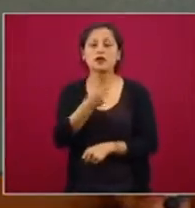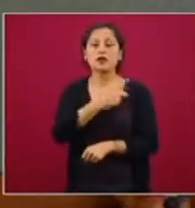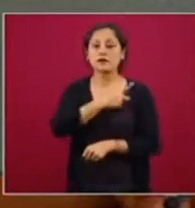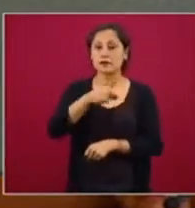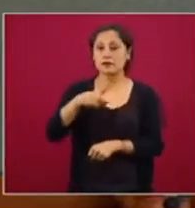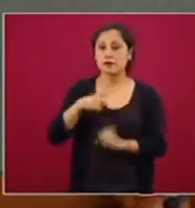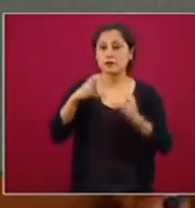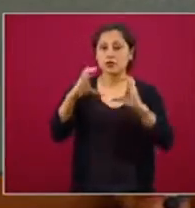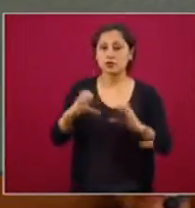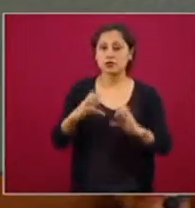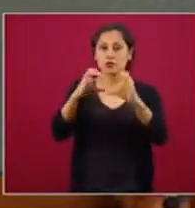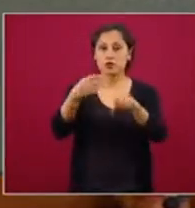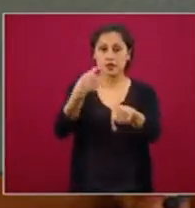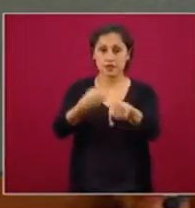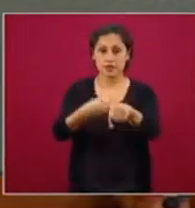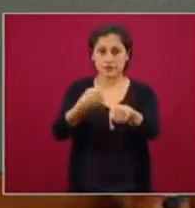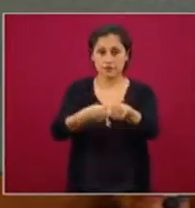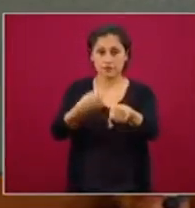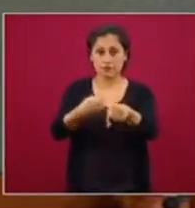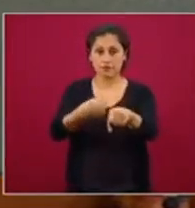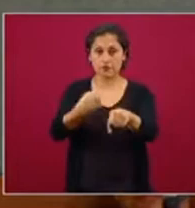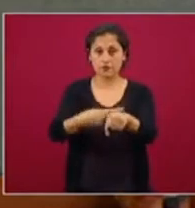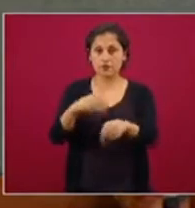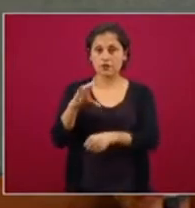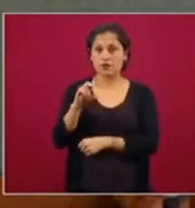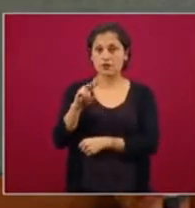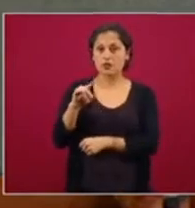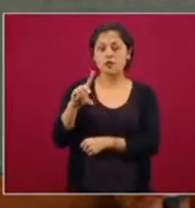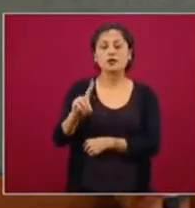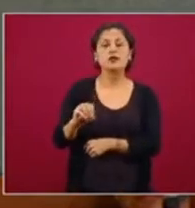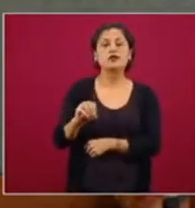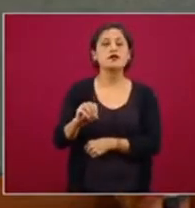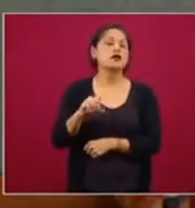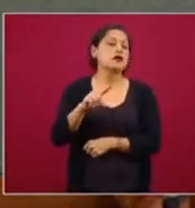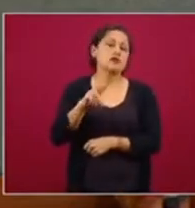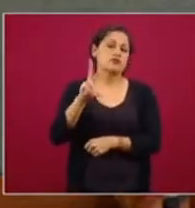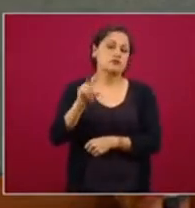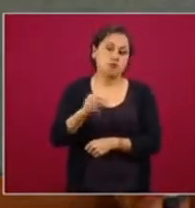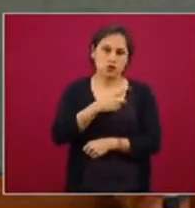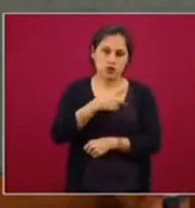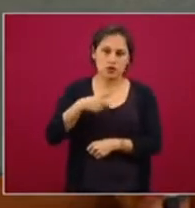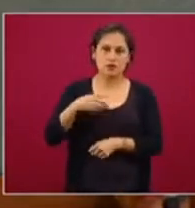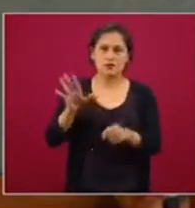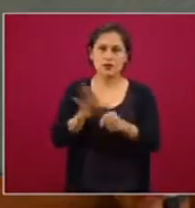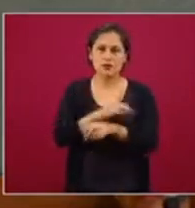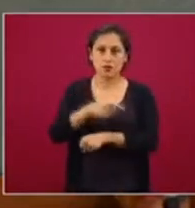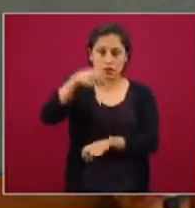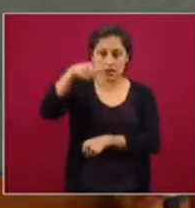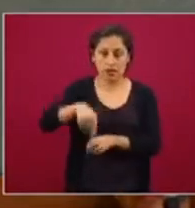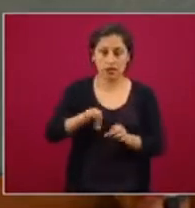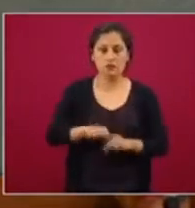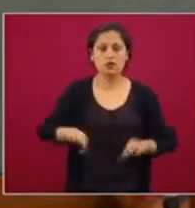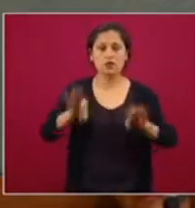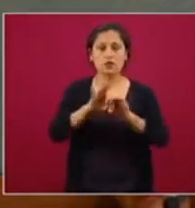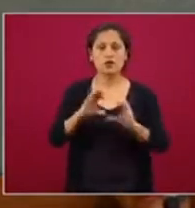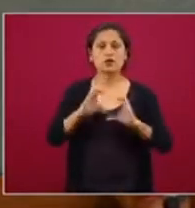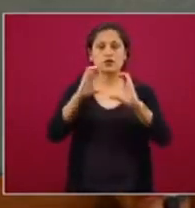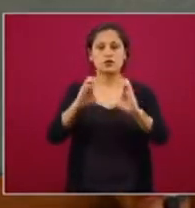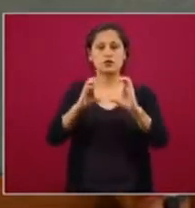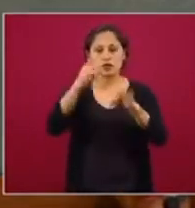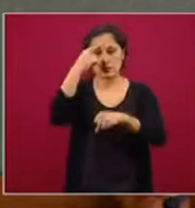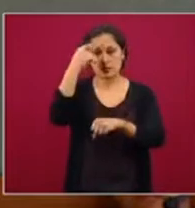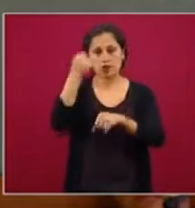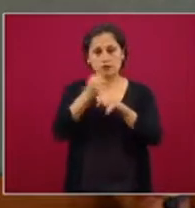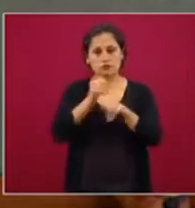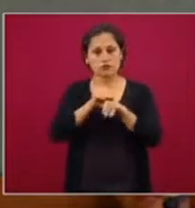COVID en este contexto, porque es un espacio cerrado que cumple una función esencial, que es la comunicación.